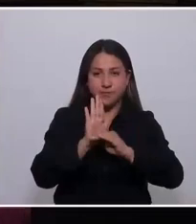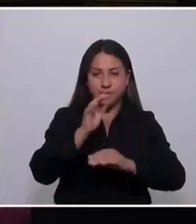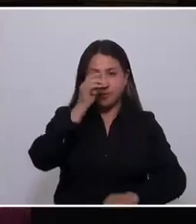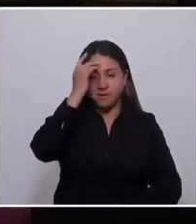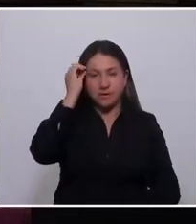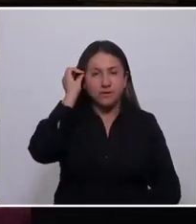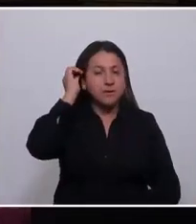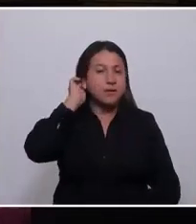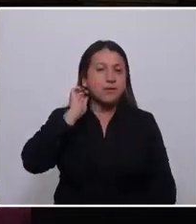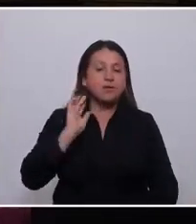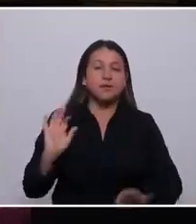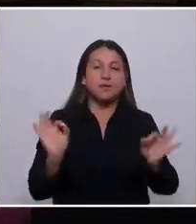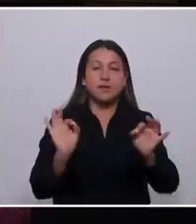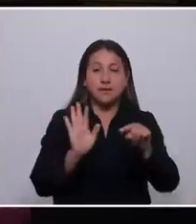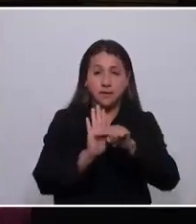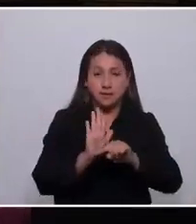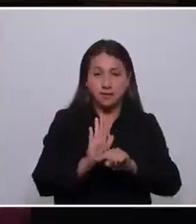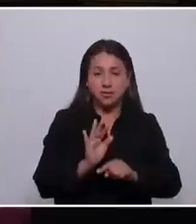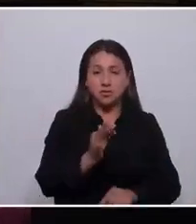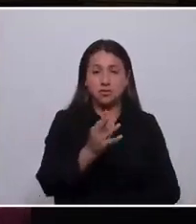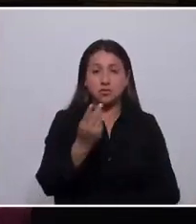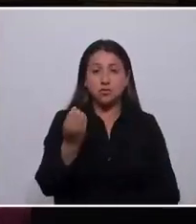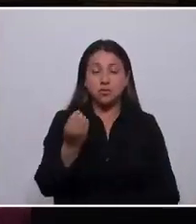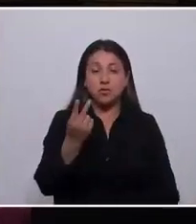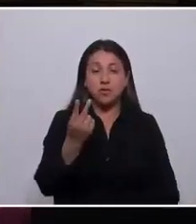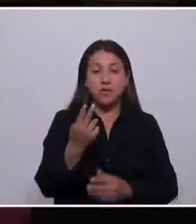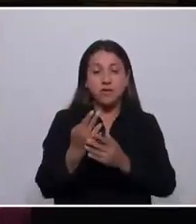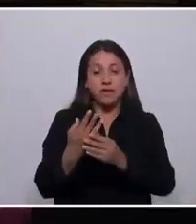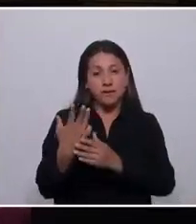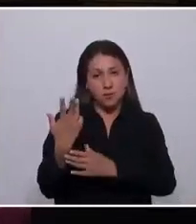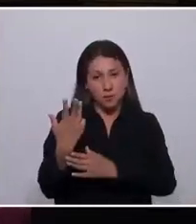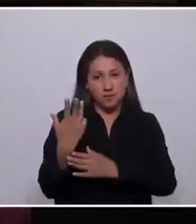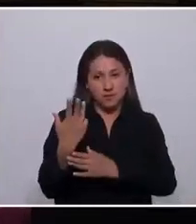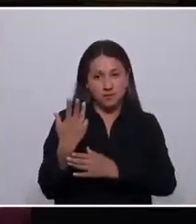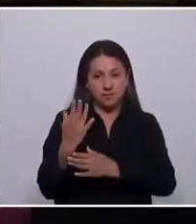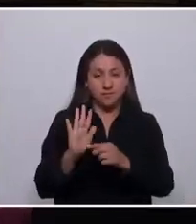La indicación número 29